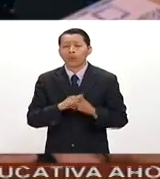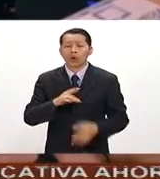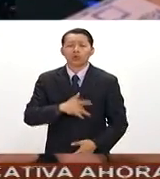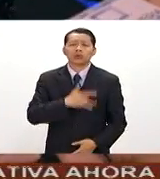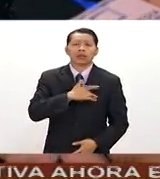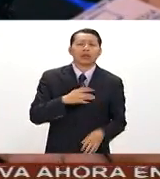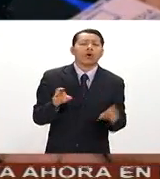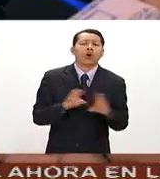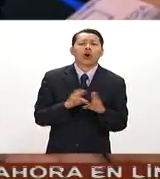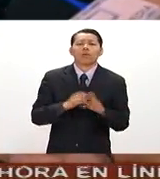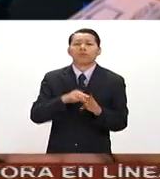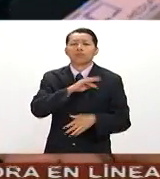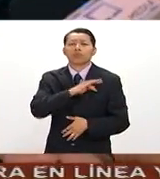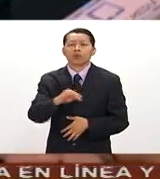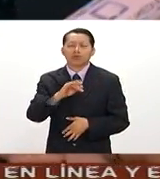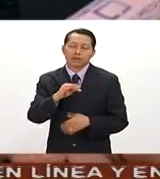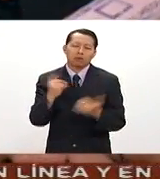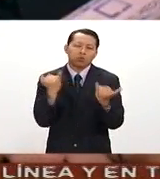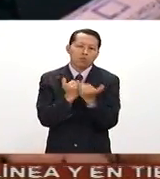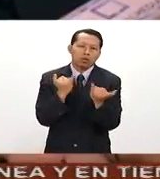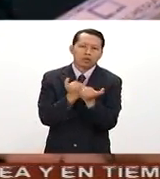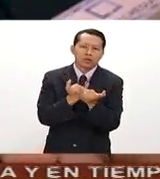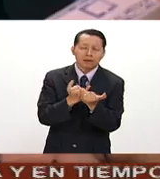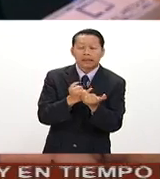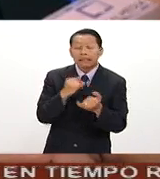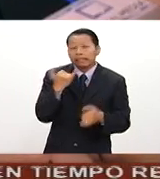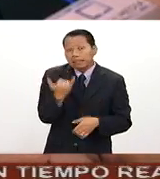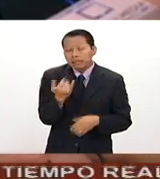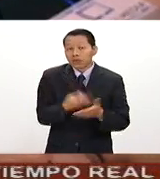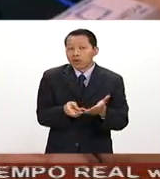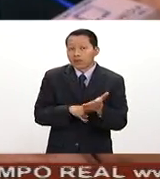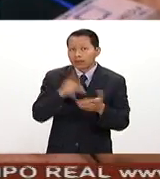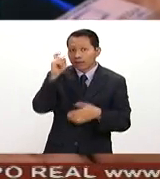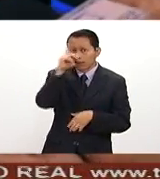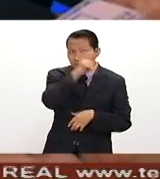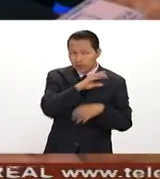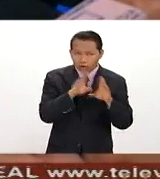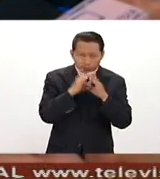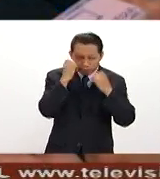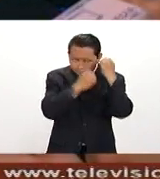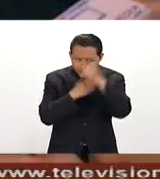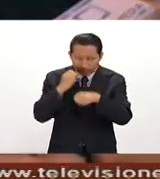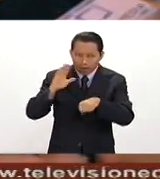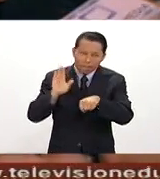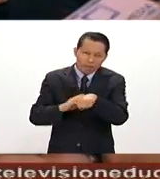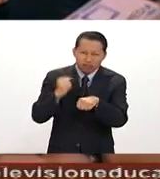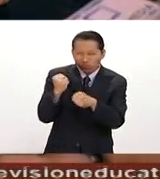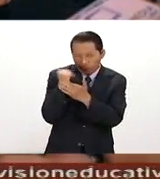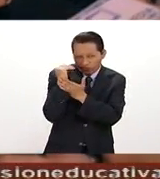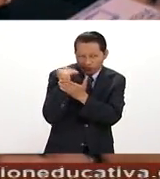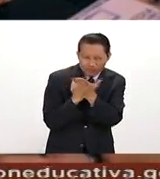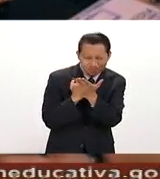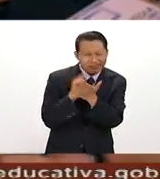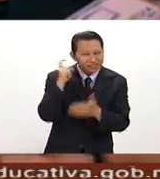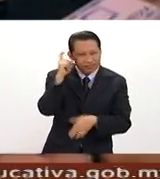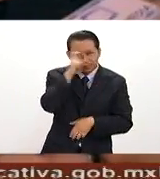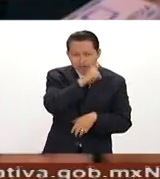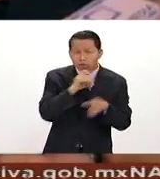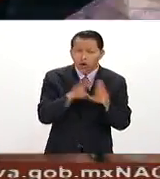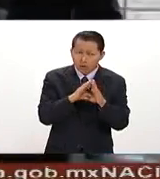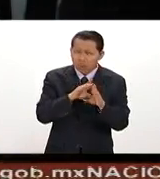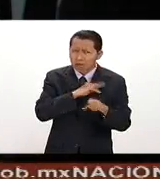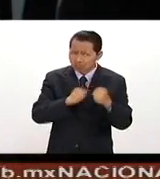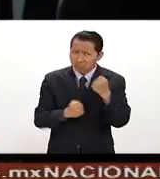en el presupuesto, y por otro lado difícil encontrar elementos adicionales para haber hecho un recorte mayor. Yo creo que el paquete encuentra un buen